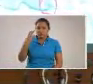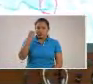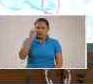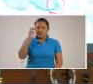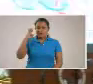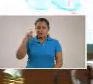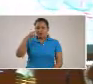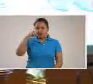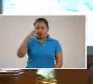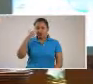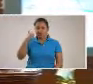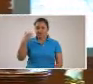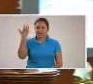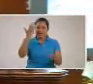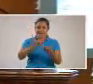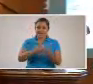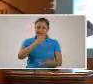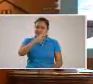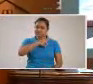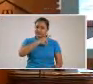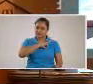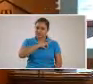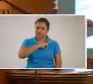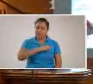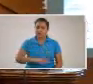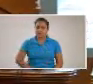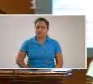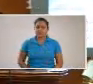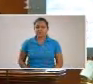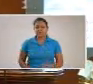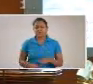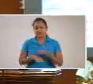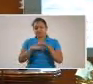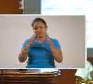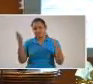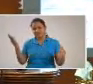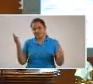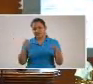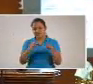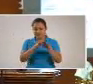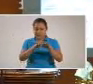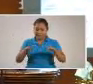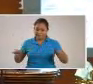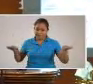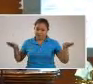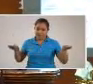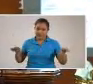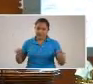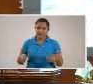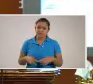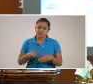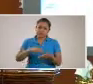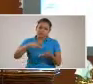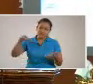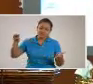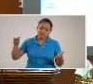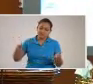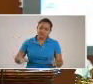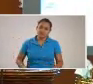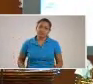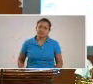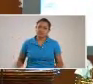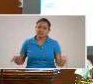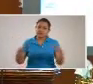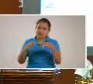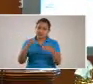del socialismo con la perestroika y todo eso, se fueron separando diferentes naciones de la Federación Rusa, y